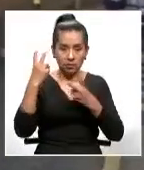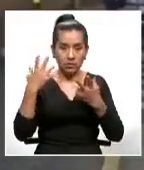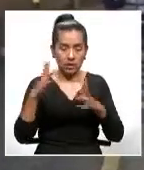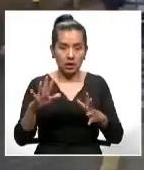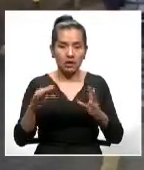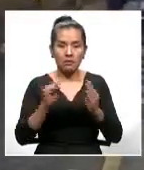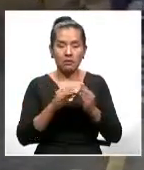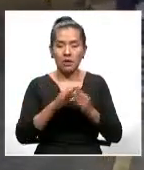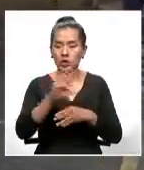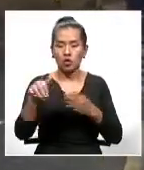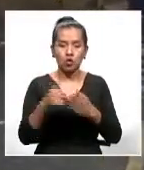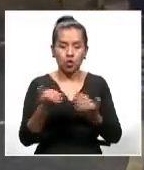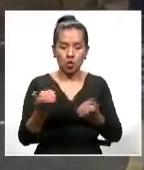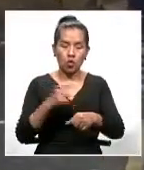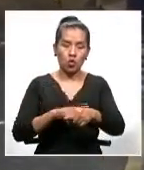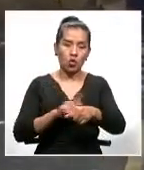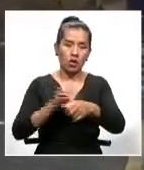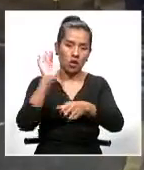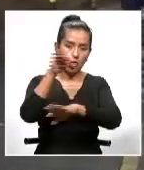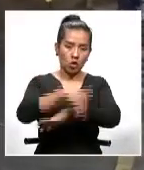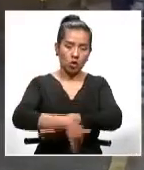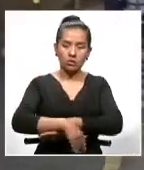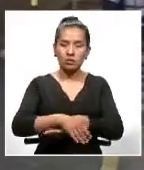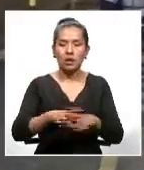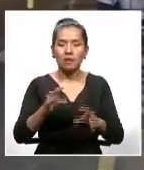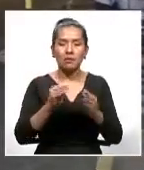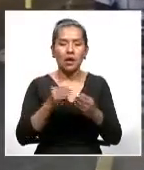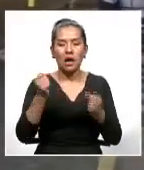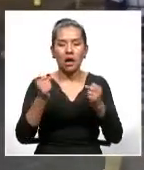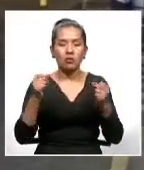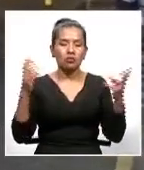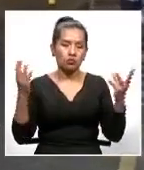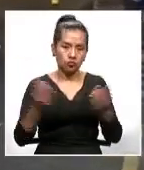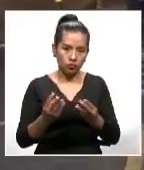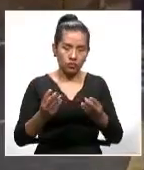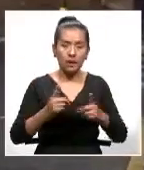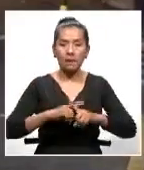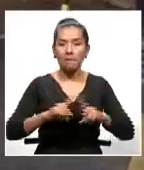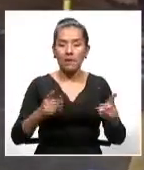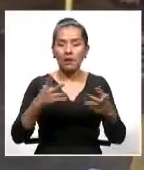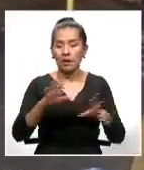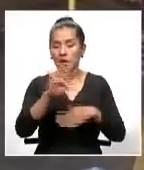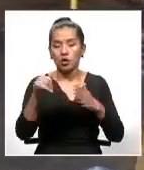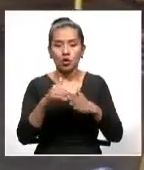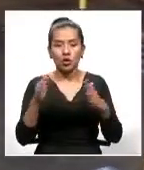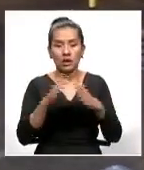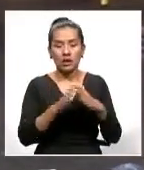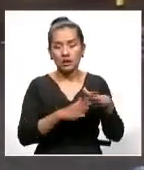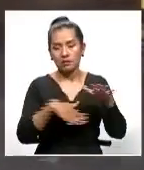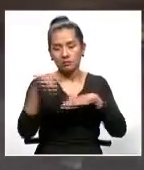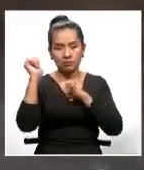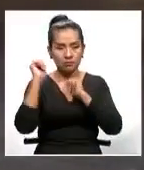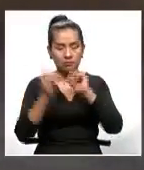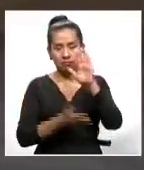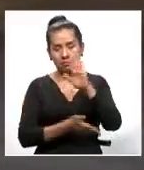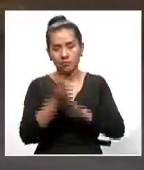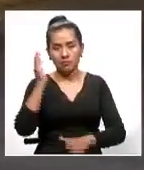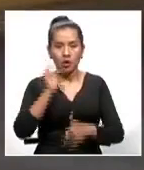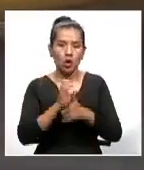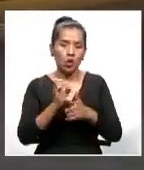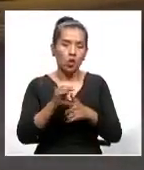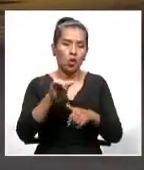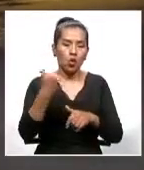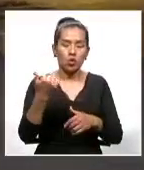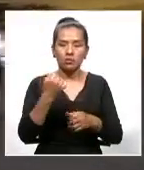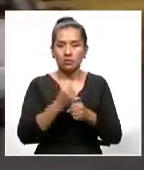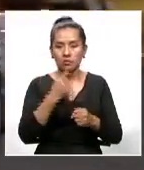en todo caso por la hora ya no existe mucho tráfico vehicular, pero sin duda quienes van regresando a casa o realizar otro tipo de actividad en esta